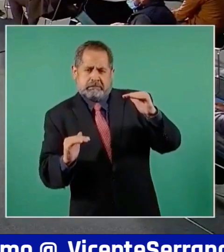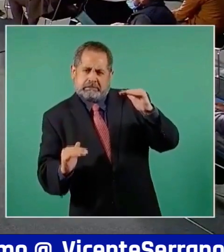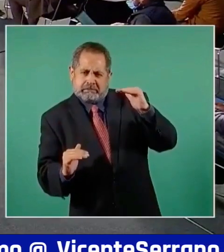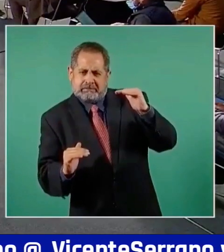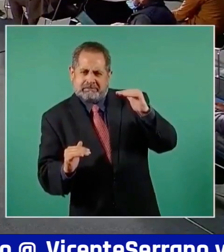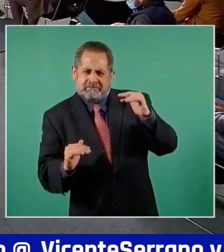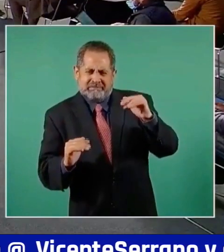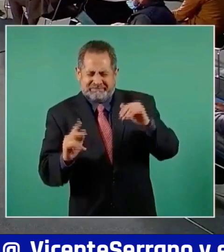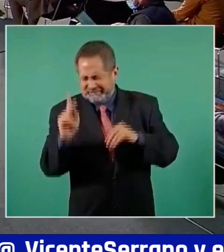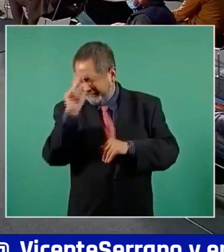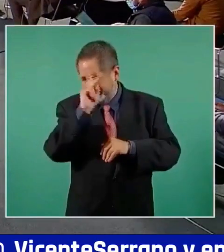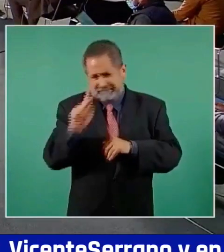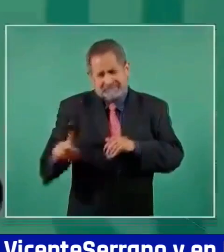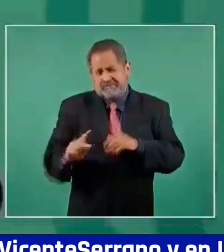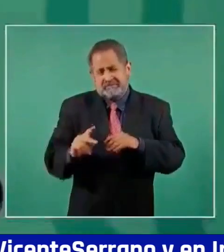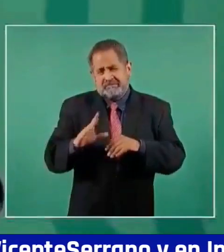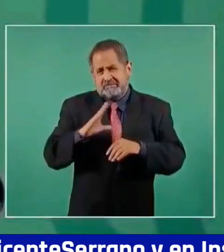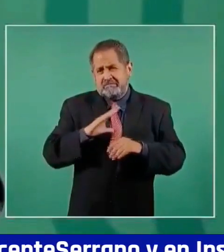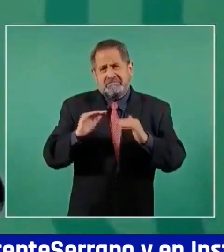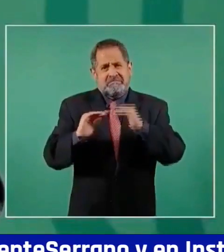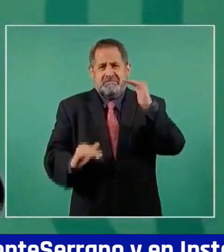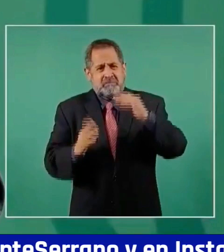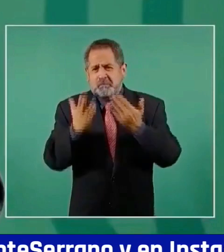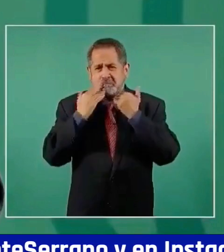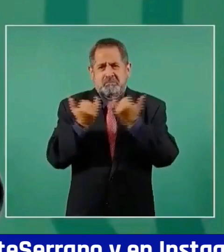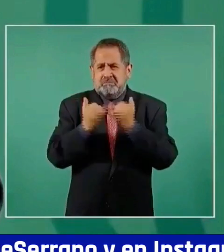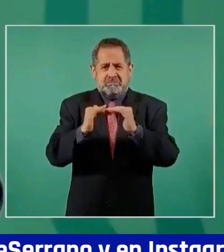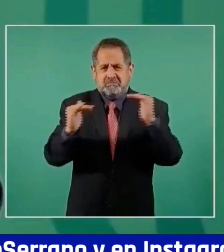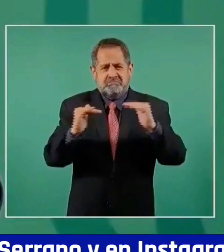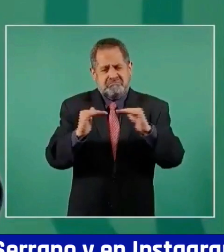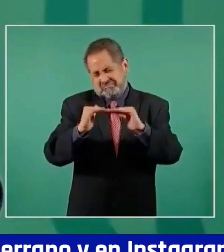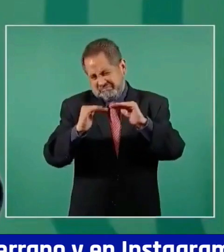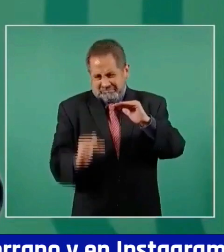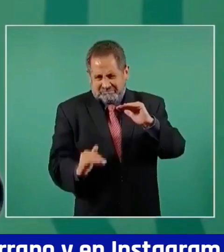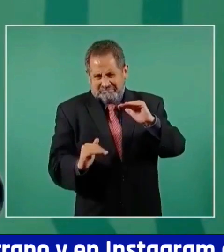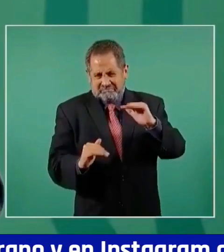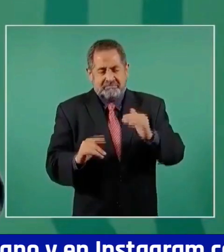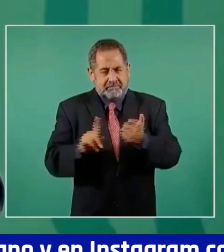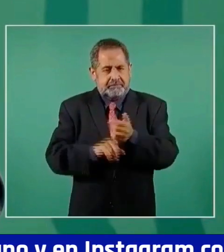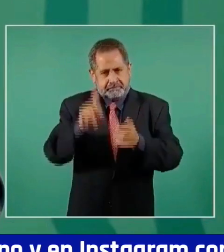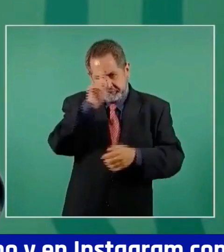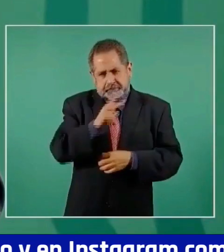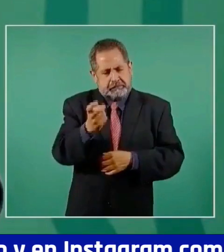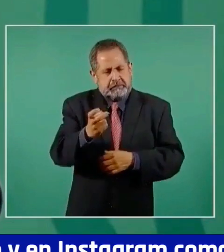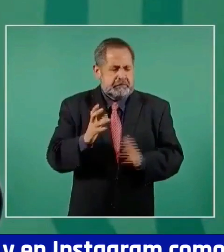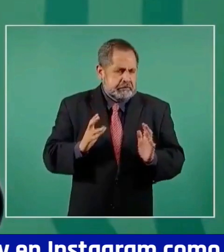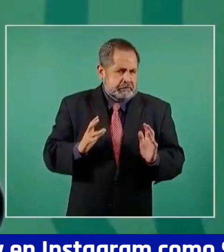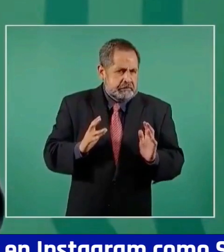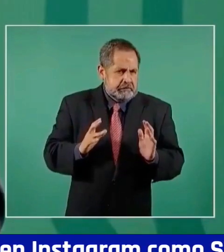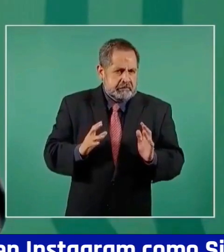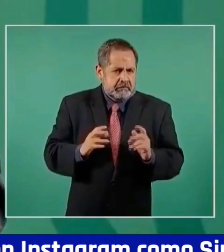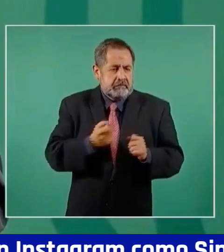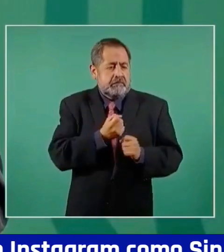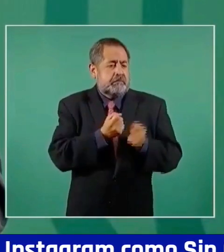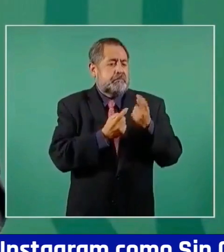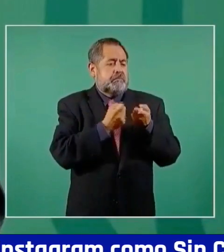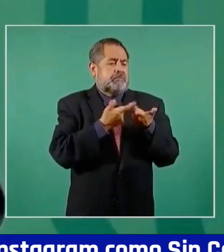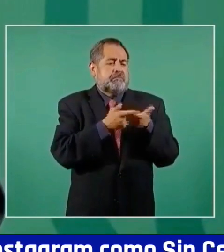profundizó más la desigualdad económica y social, donde unos